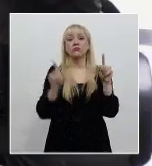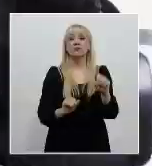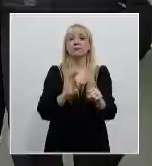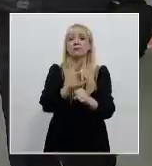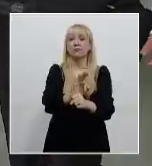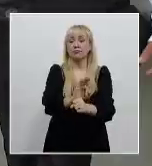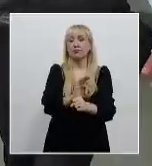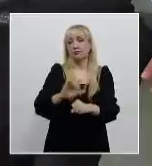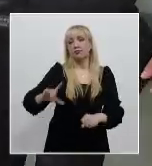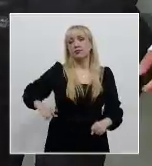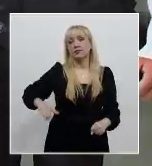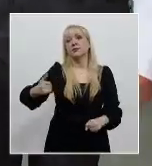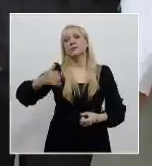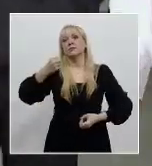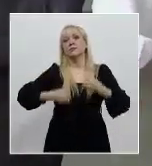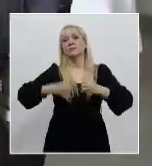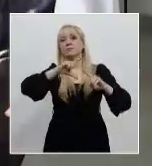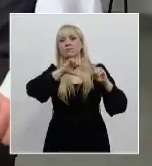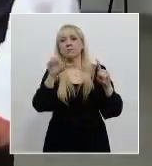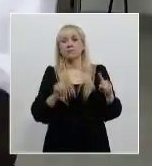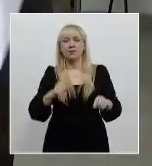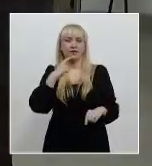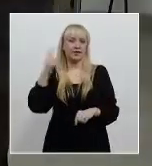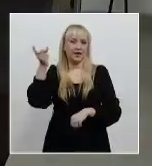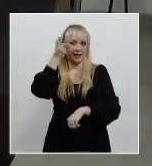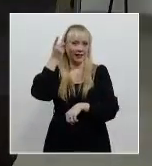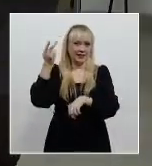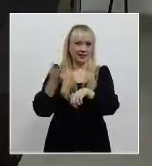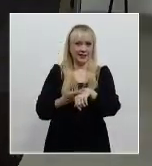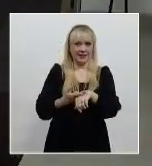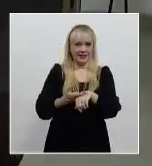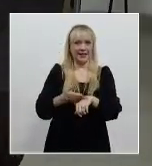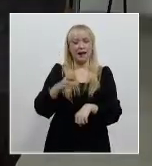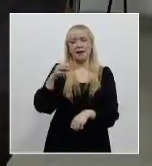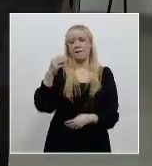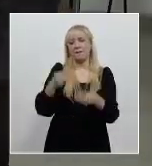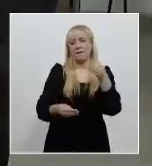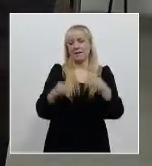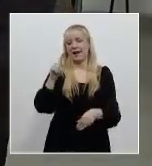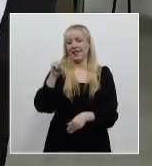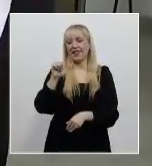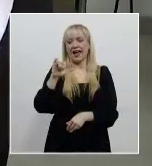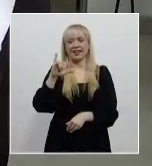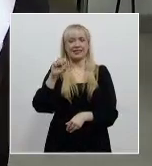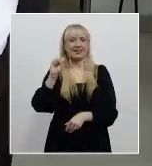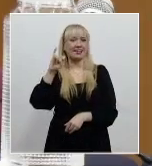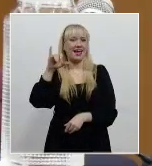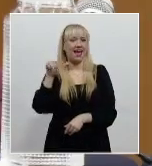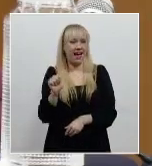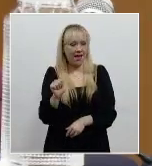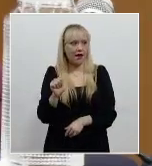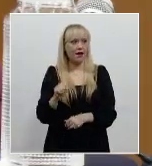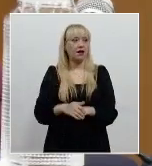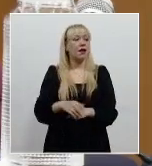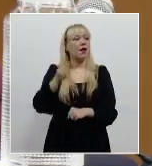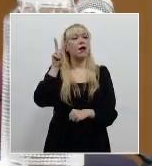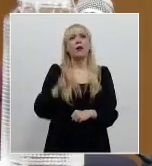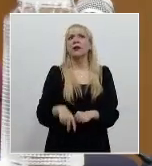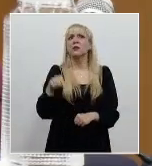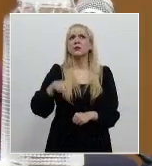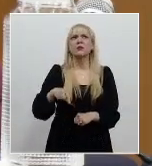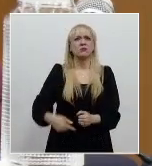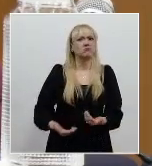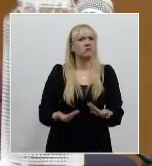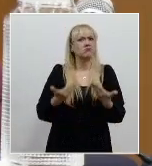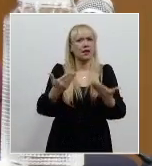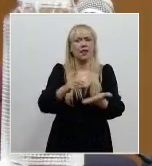Pública y del Poder Judicial en general, destacó la directora del IFDP, magistrada Taisia Cruz Parcero. Se erige como un garante del